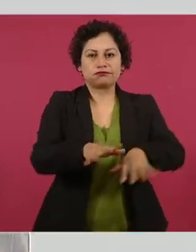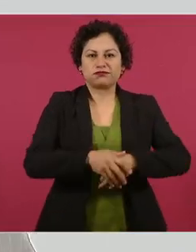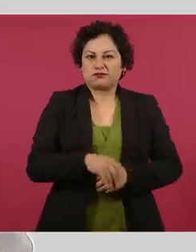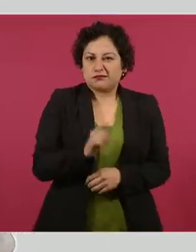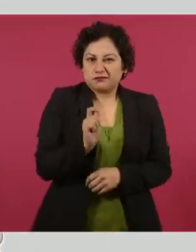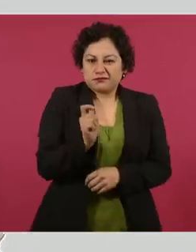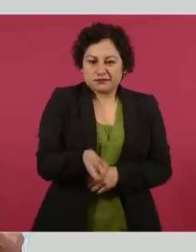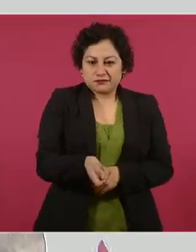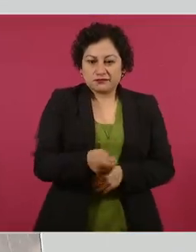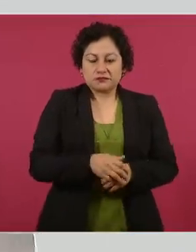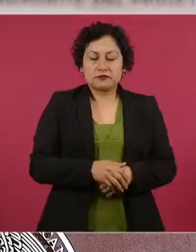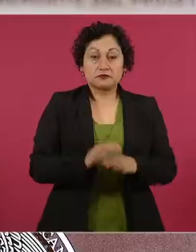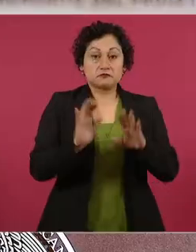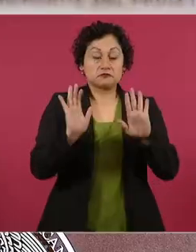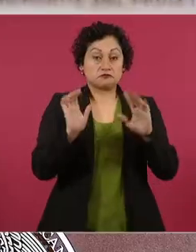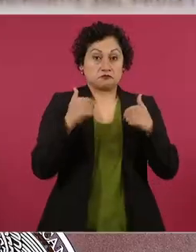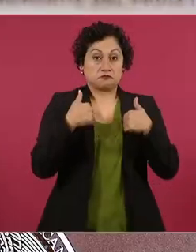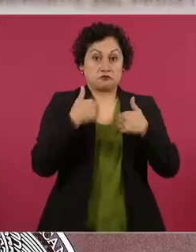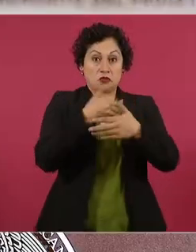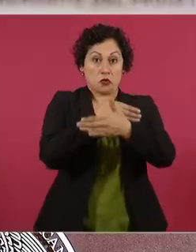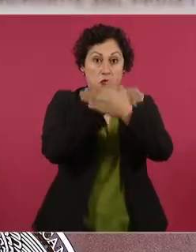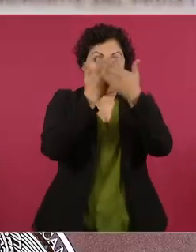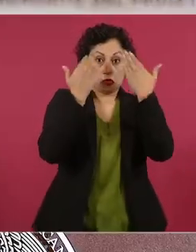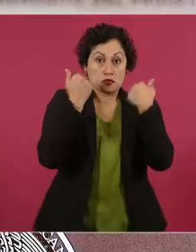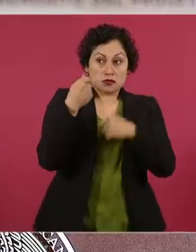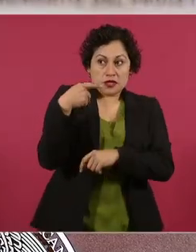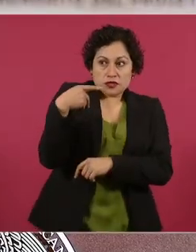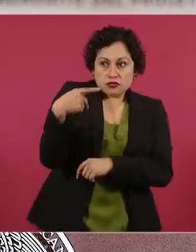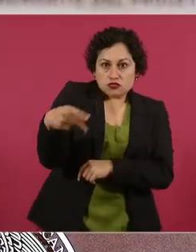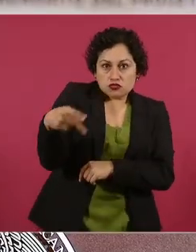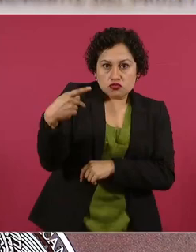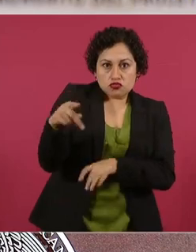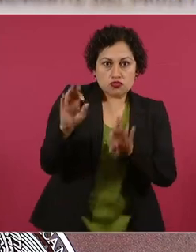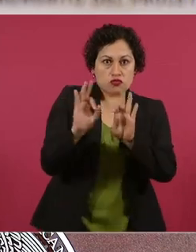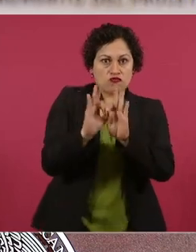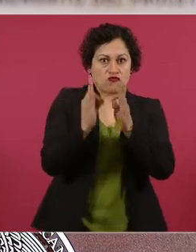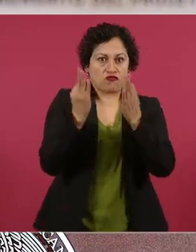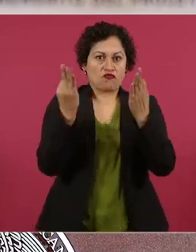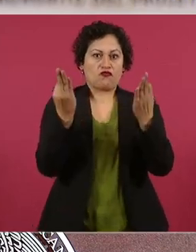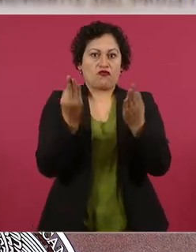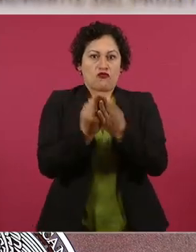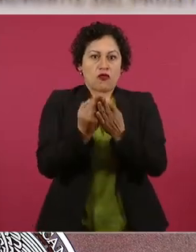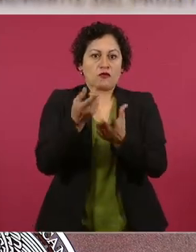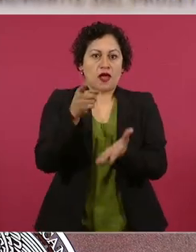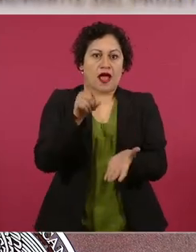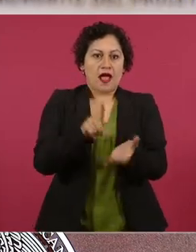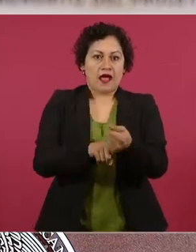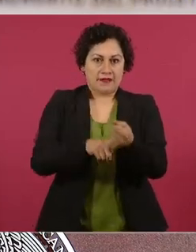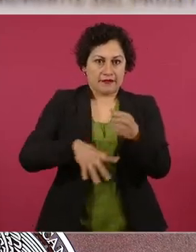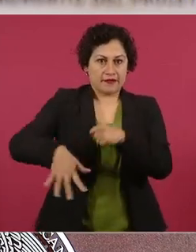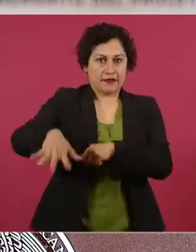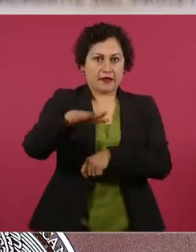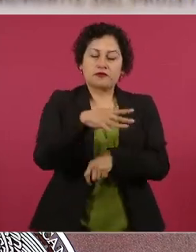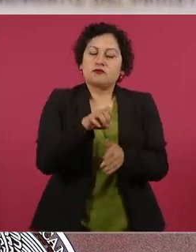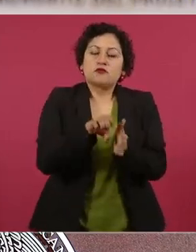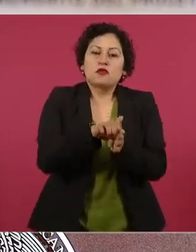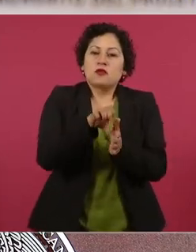no sé qué método utilicen en estos búnkers donde se les dice a las